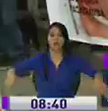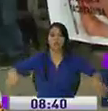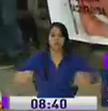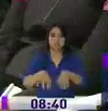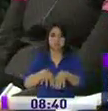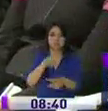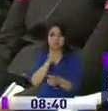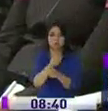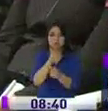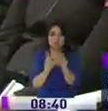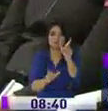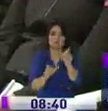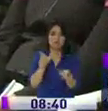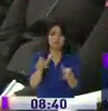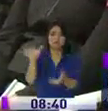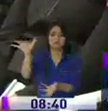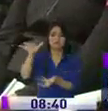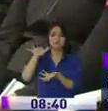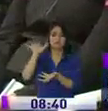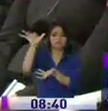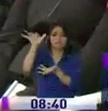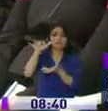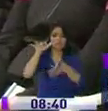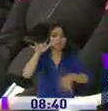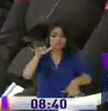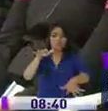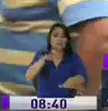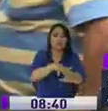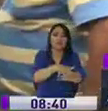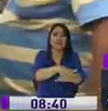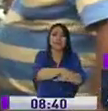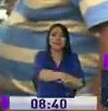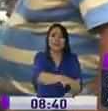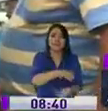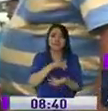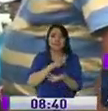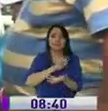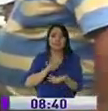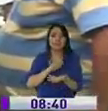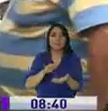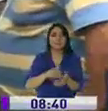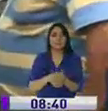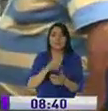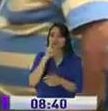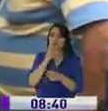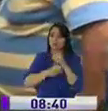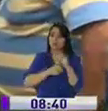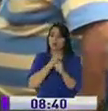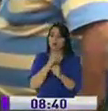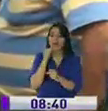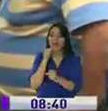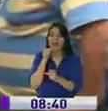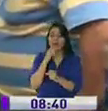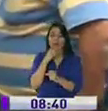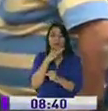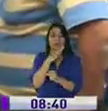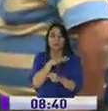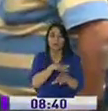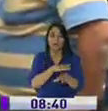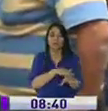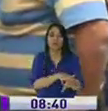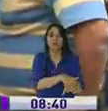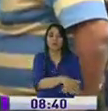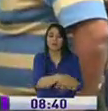habitantes se abastecían de líquido vital de vertientes y ríos. Hace unos 20 años ya viene el agua bien contaminada.